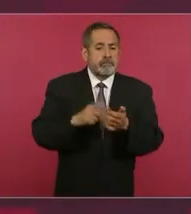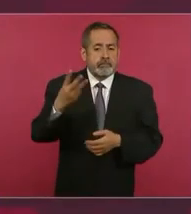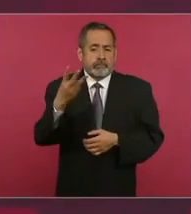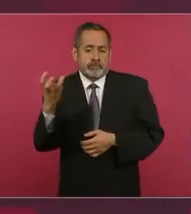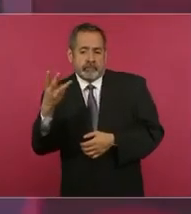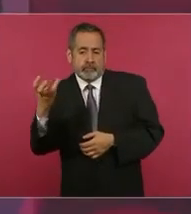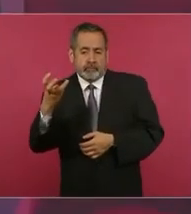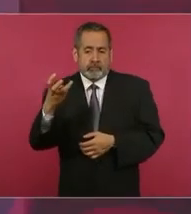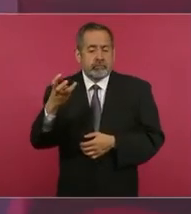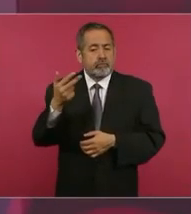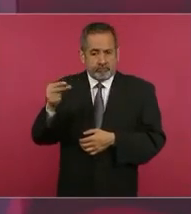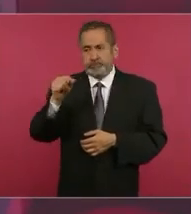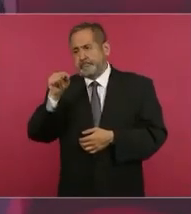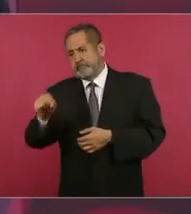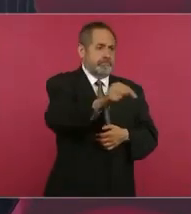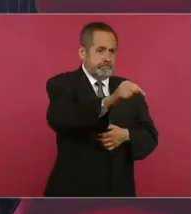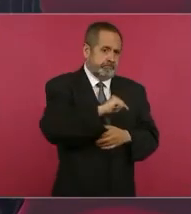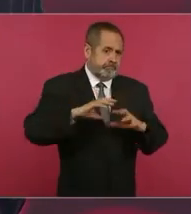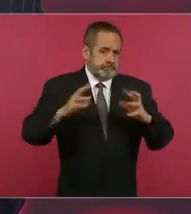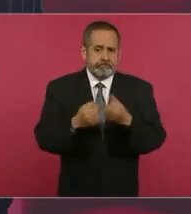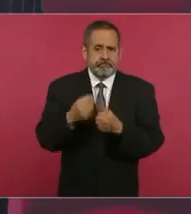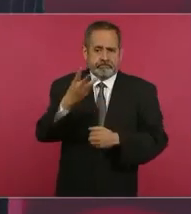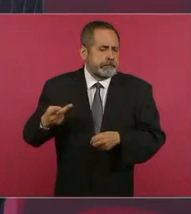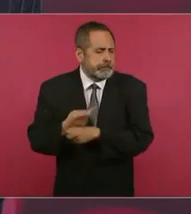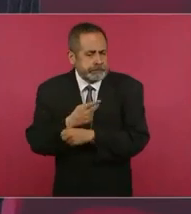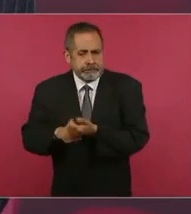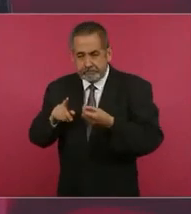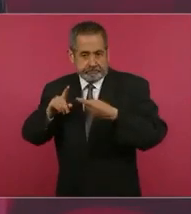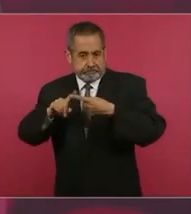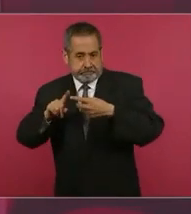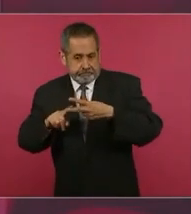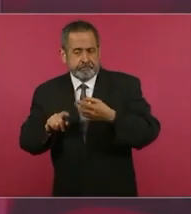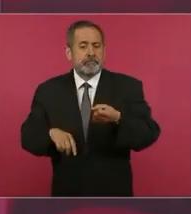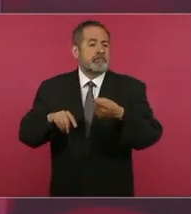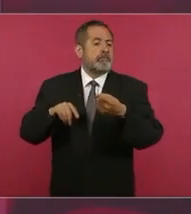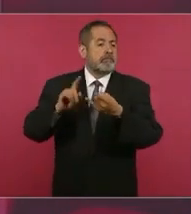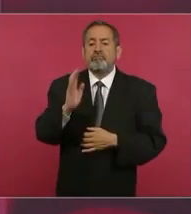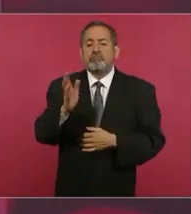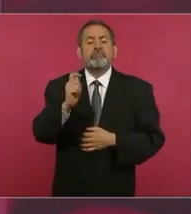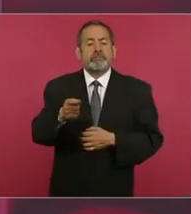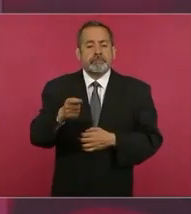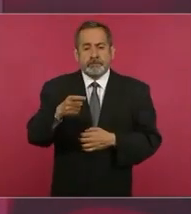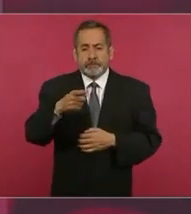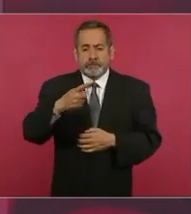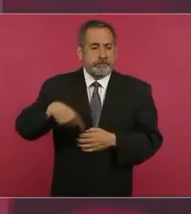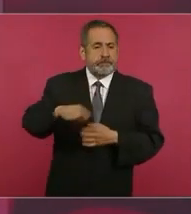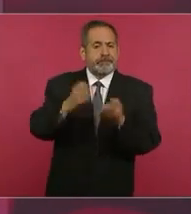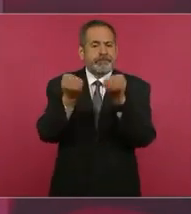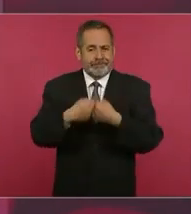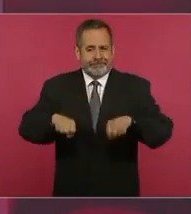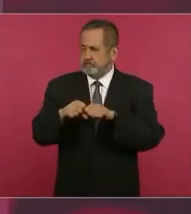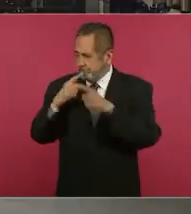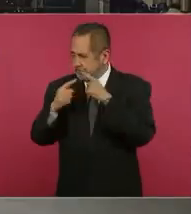dos acciones que se han logrado hasta ahora primero que las aseguradoras les